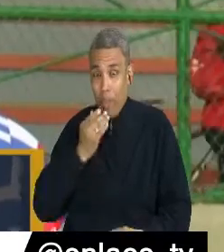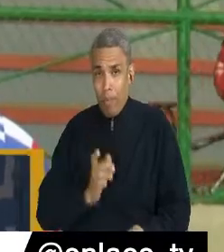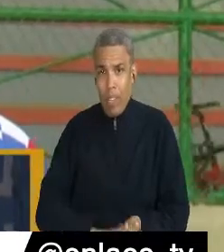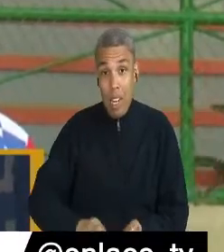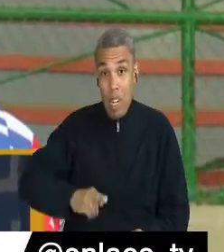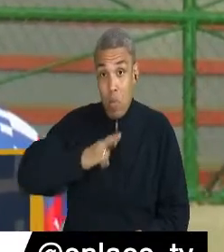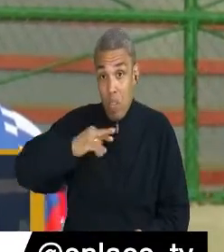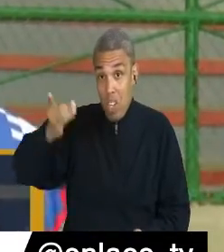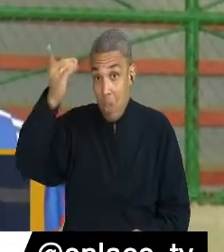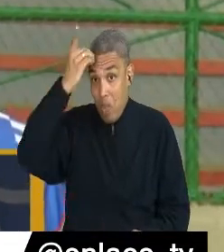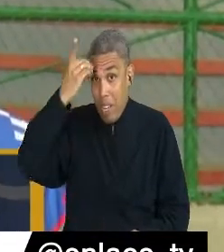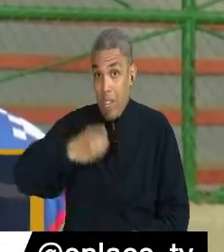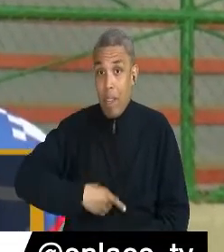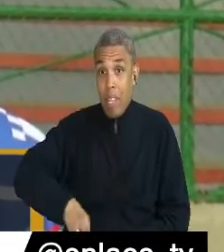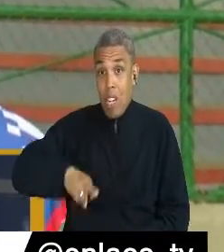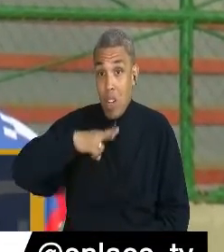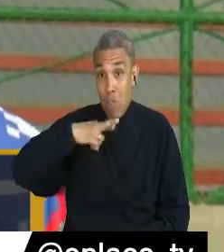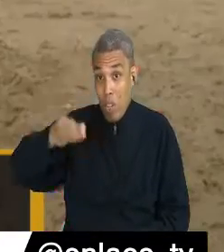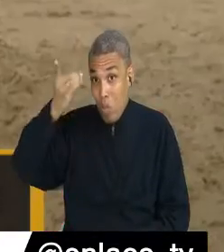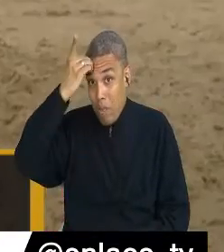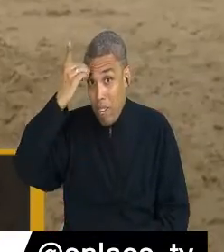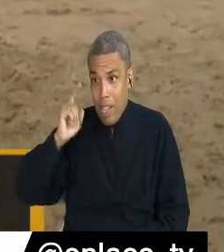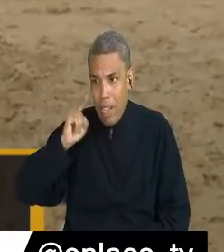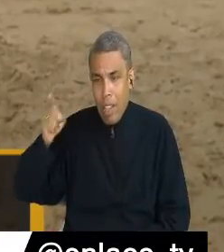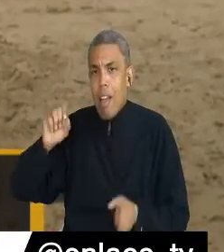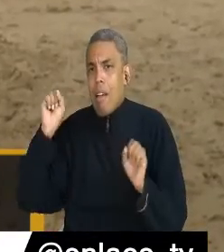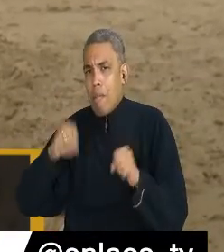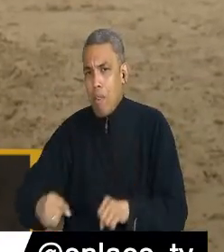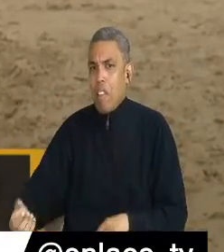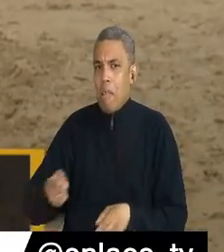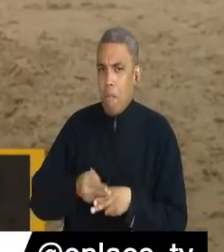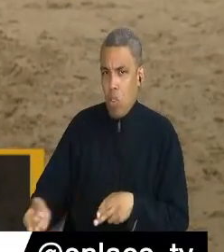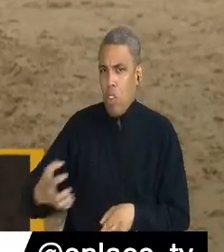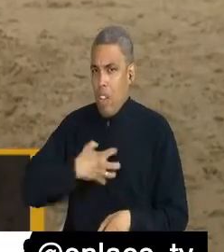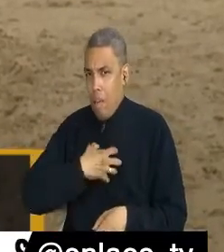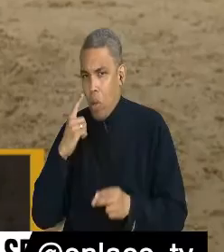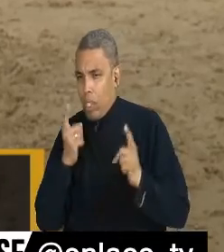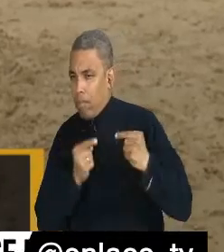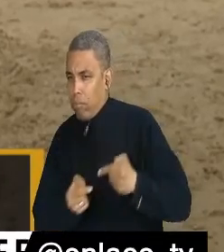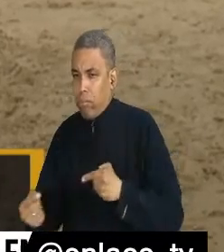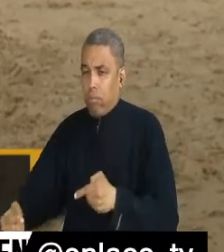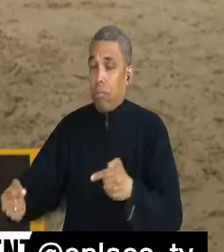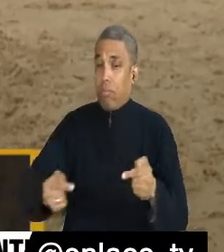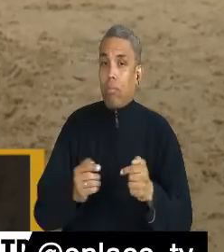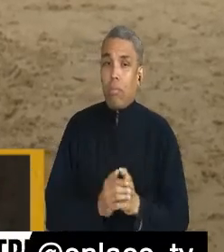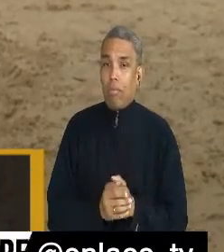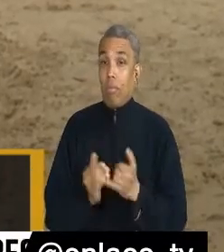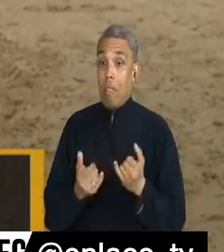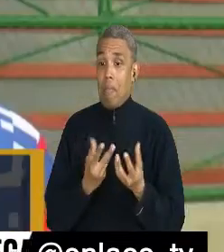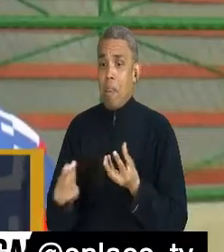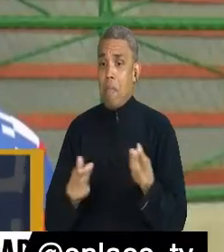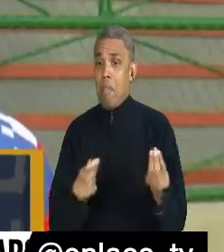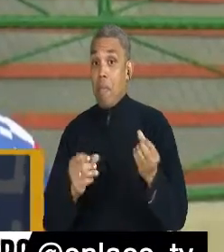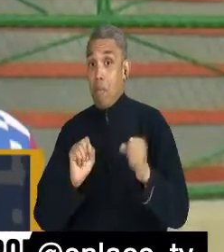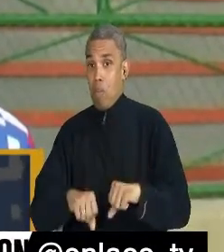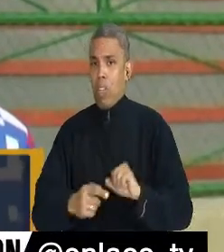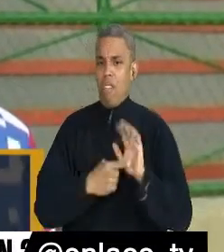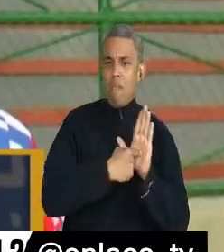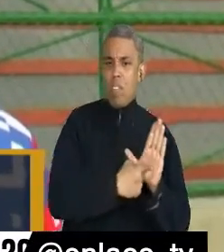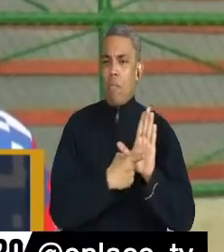buena todo al día este campeonato también permite que otras selecciones muestren su nivel como todo